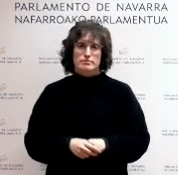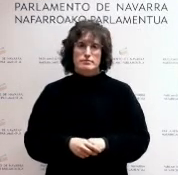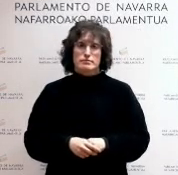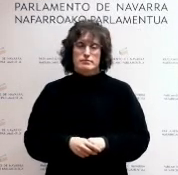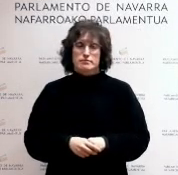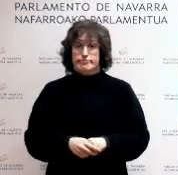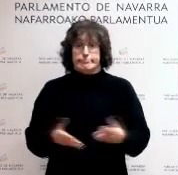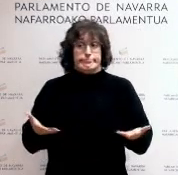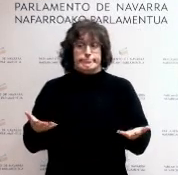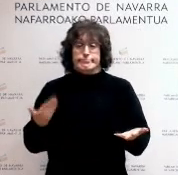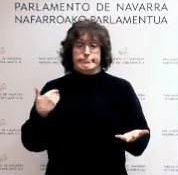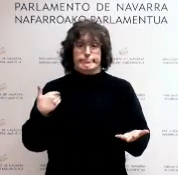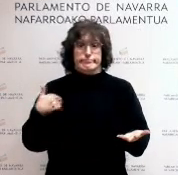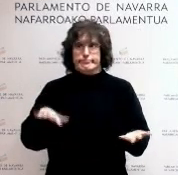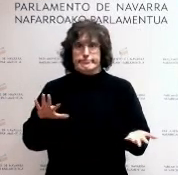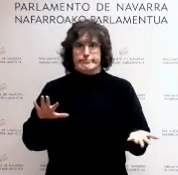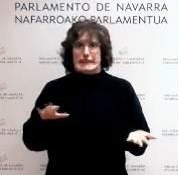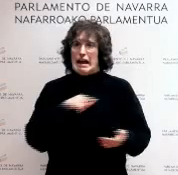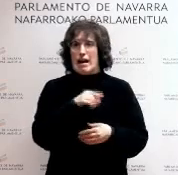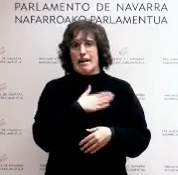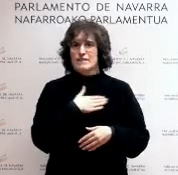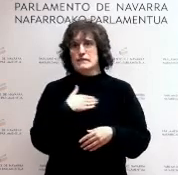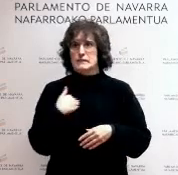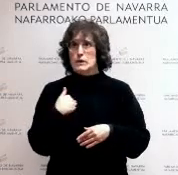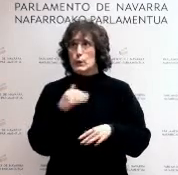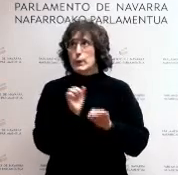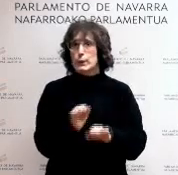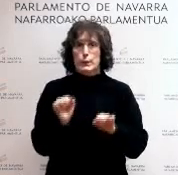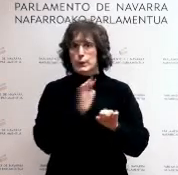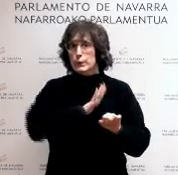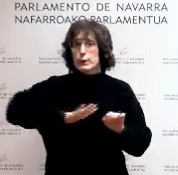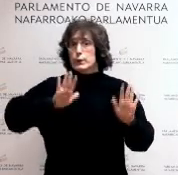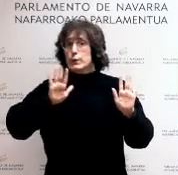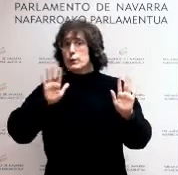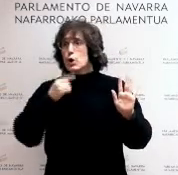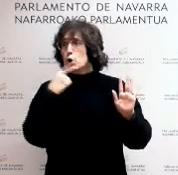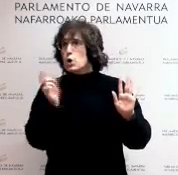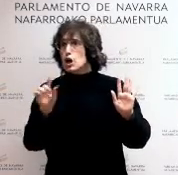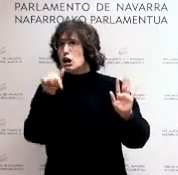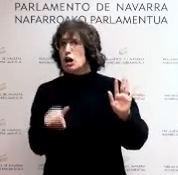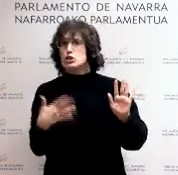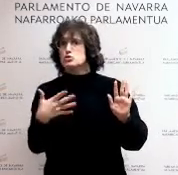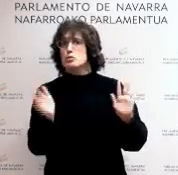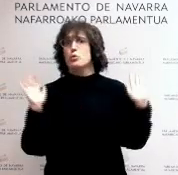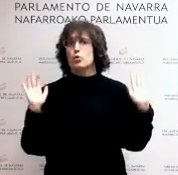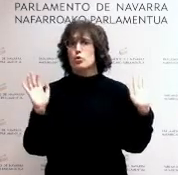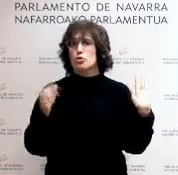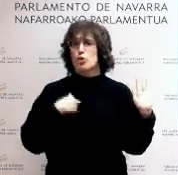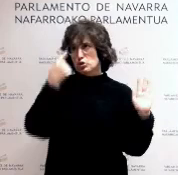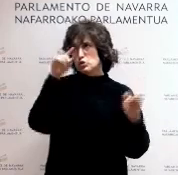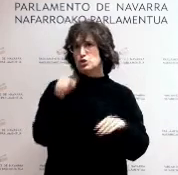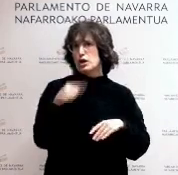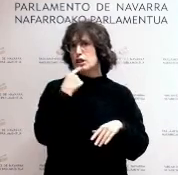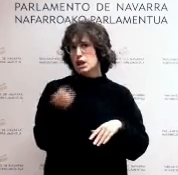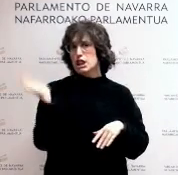Ya prácticamente se han puesto la venda antes que la herida. Estaban diciendo, no digan que va a ser esto una chapuza, que ya sé que lo van a decir.